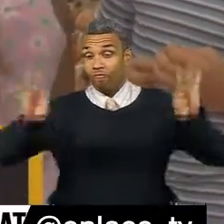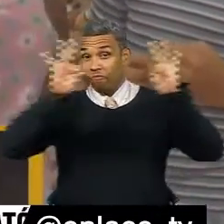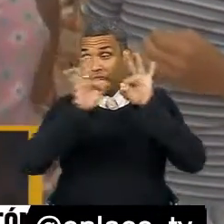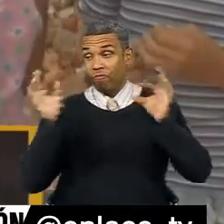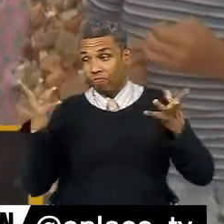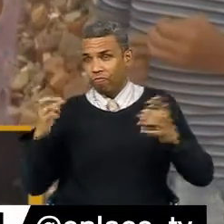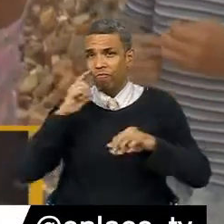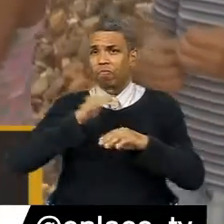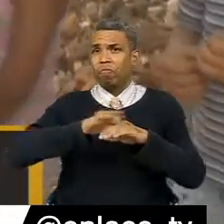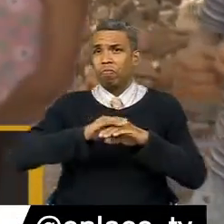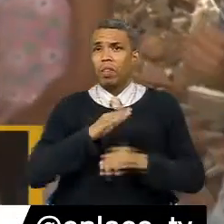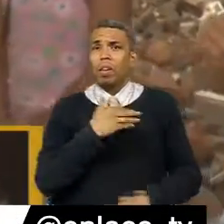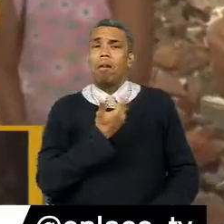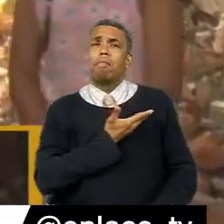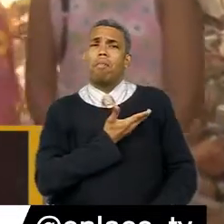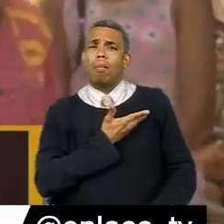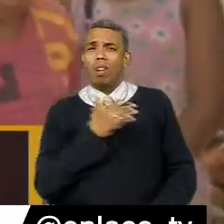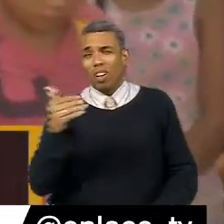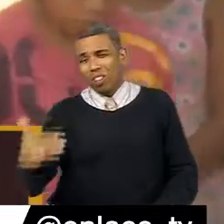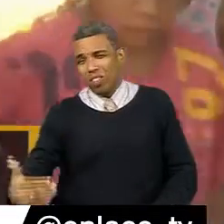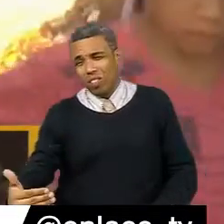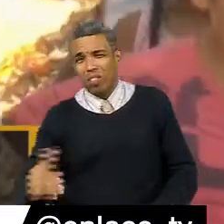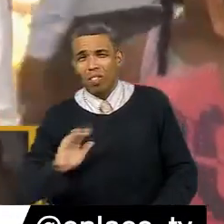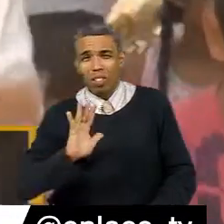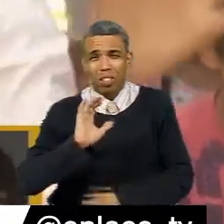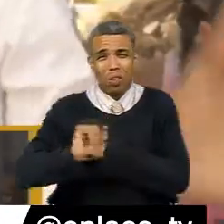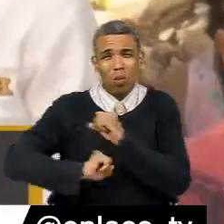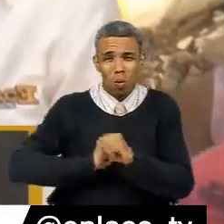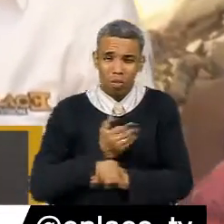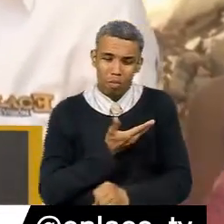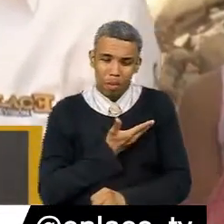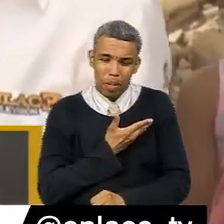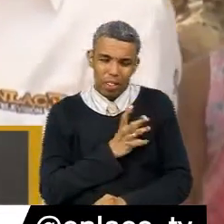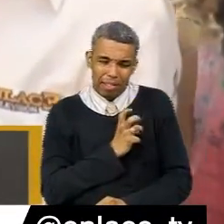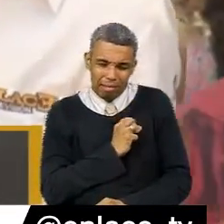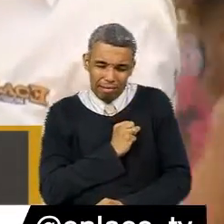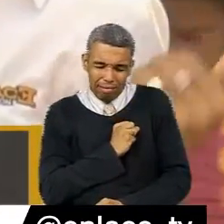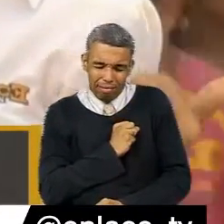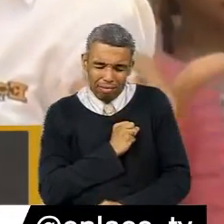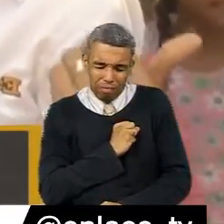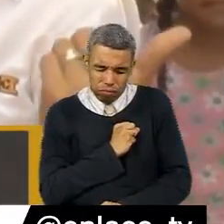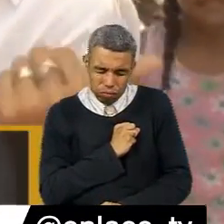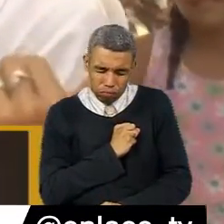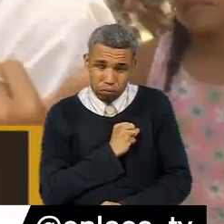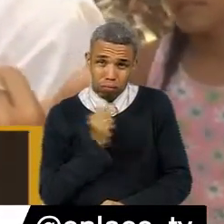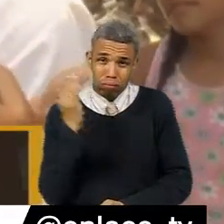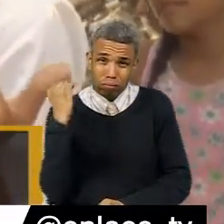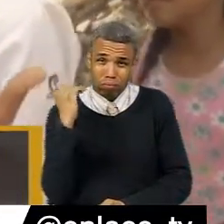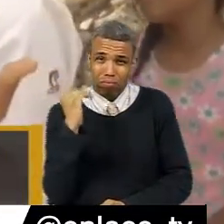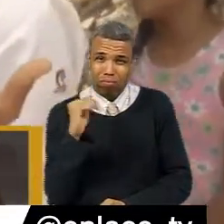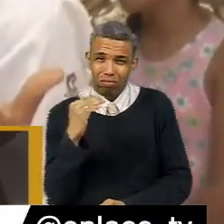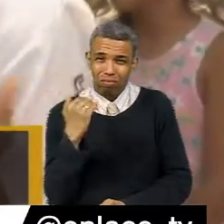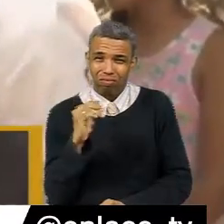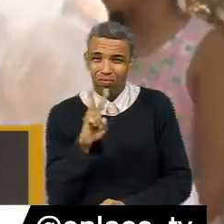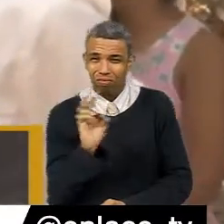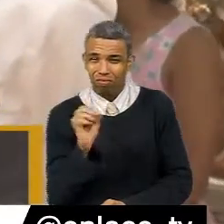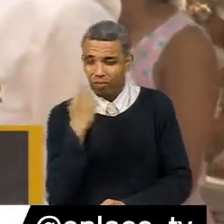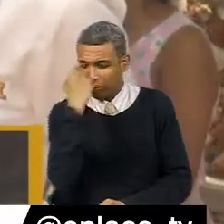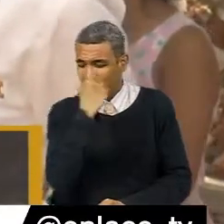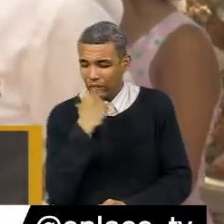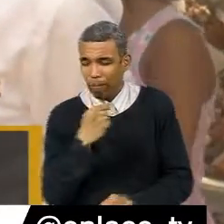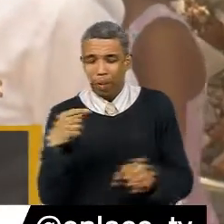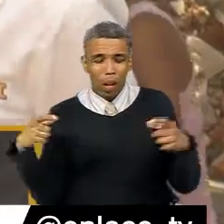Aquí está la mamá también de la menor, de esta pequeña de 5 años de edad, que cumplió años coincidencialmente el pasado 20 de septiembre, si no estoy mal.